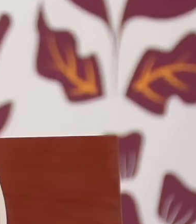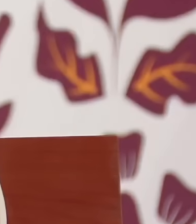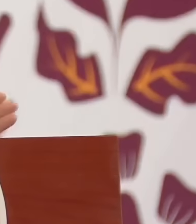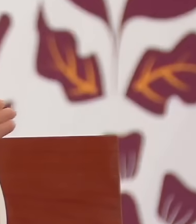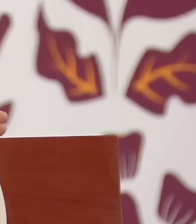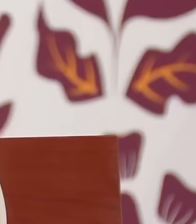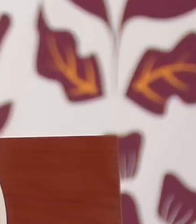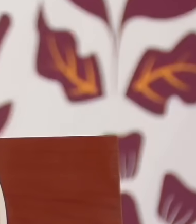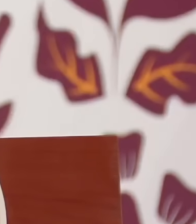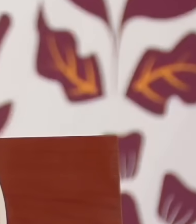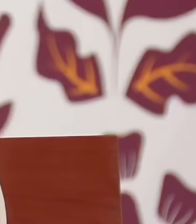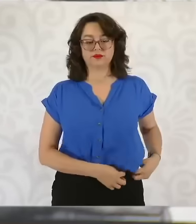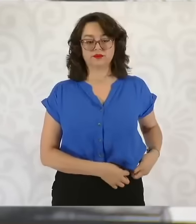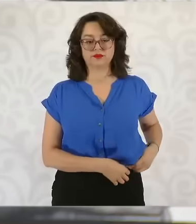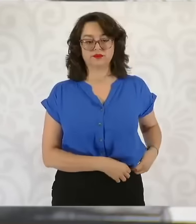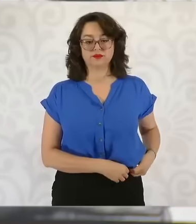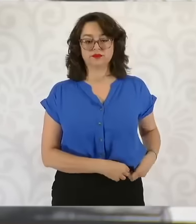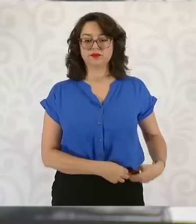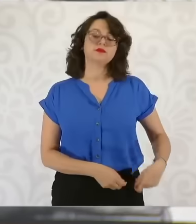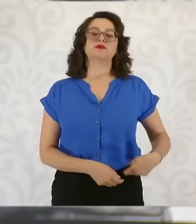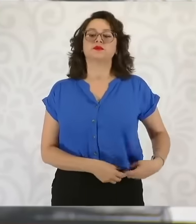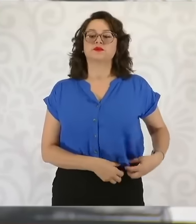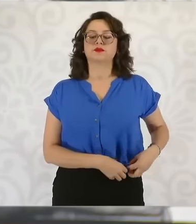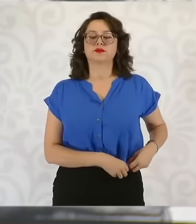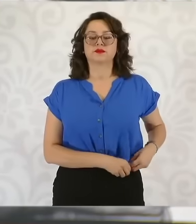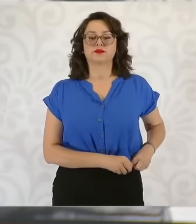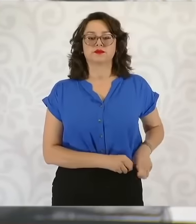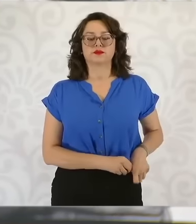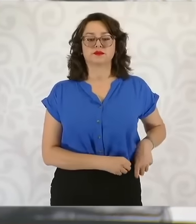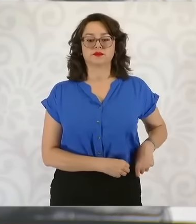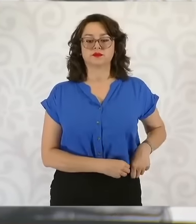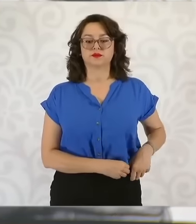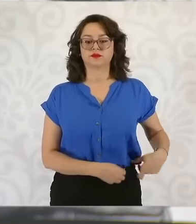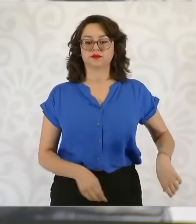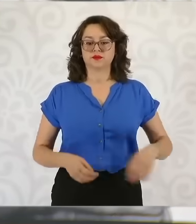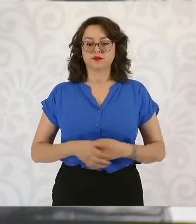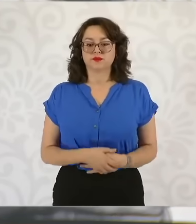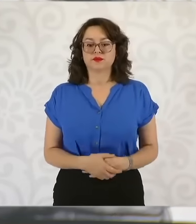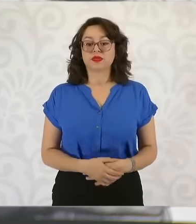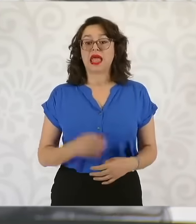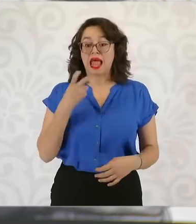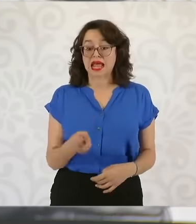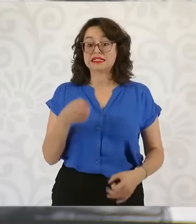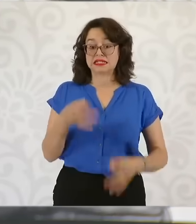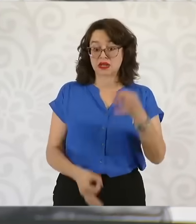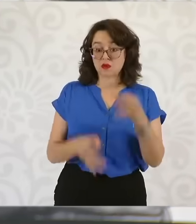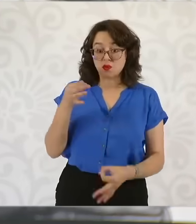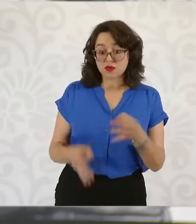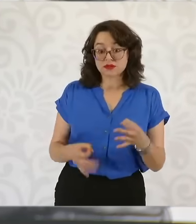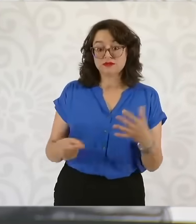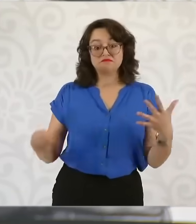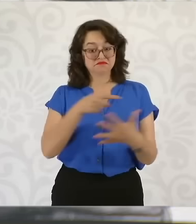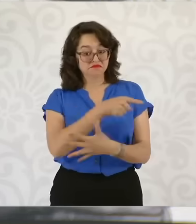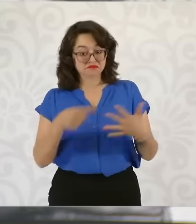no se tomó en cuenta esta otra parte de todos los beneficios que hizo, porque él puso empresas de